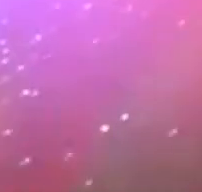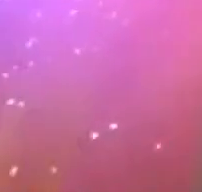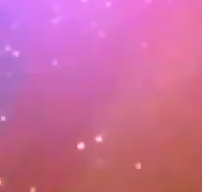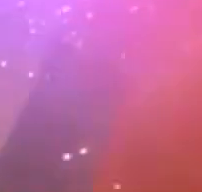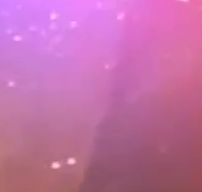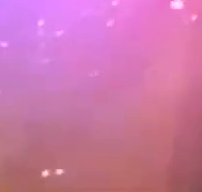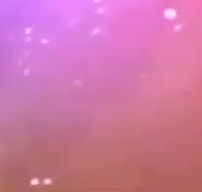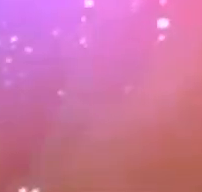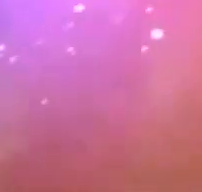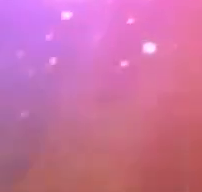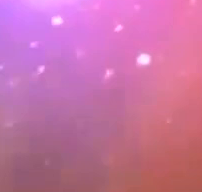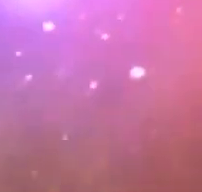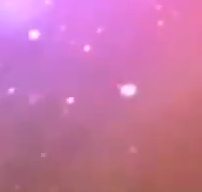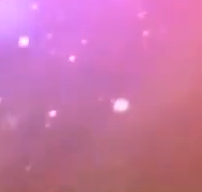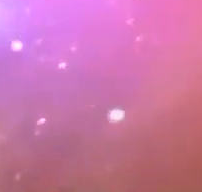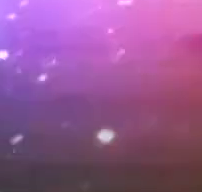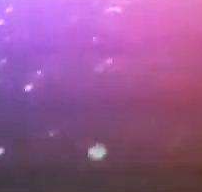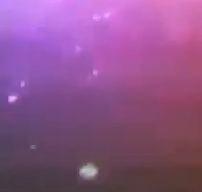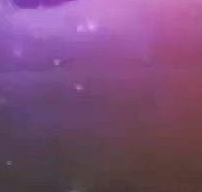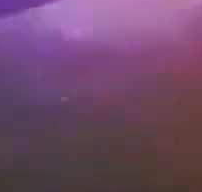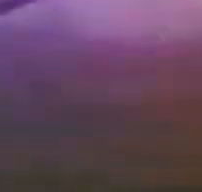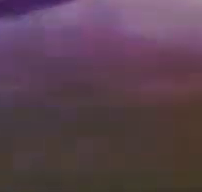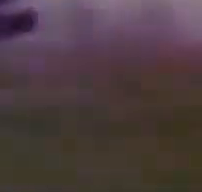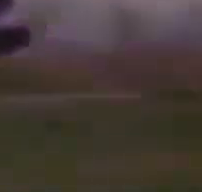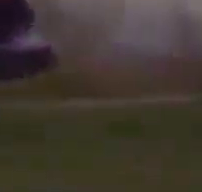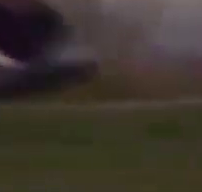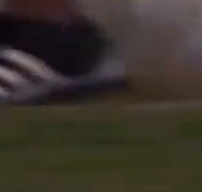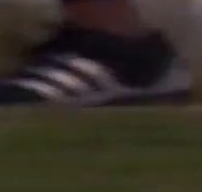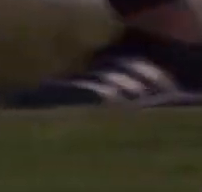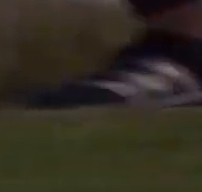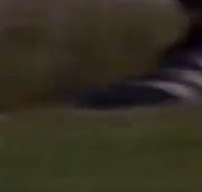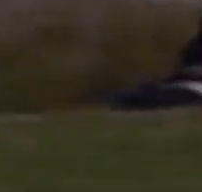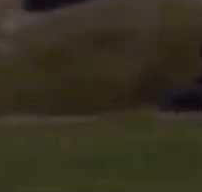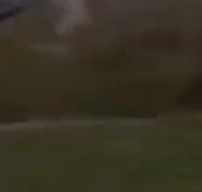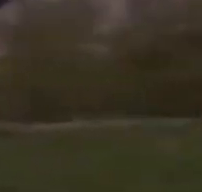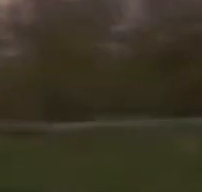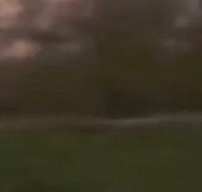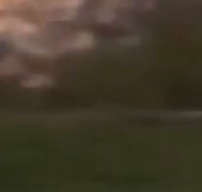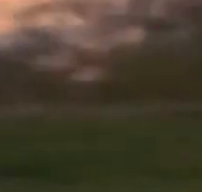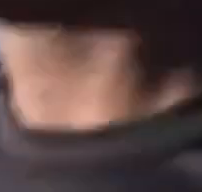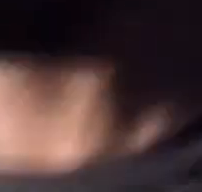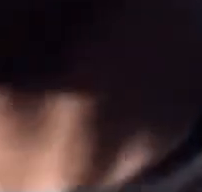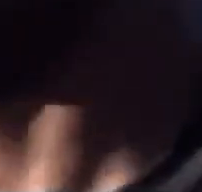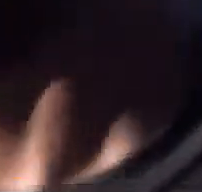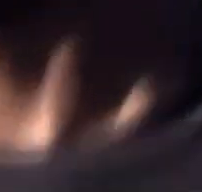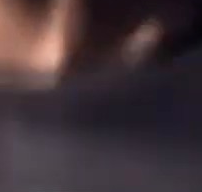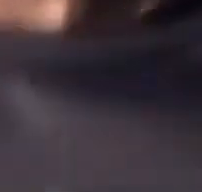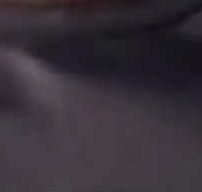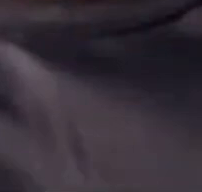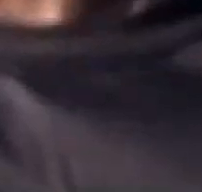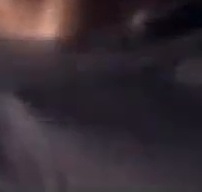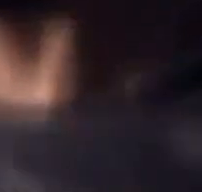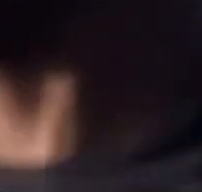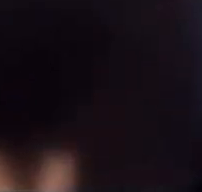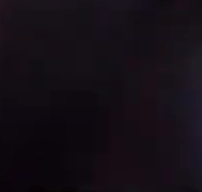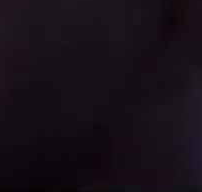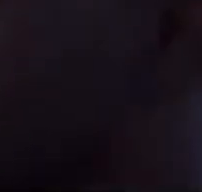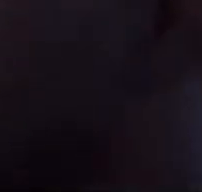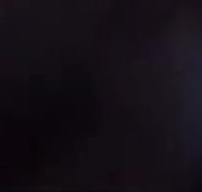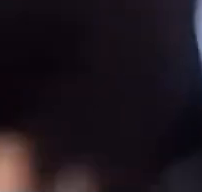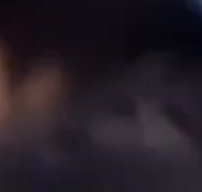Las drogas te alejan de lo que puedes llegar a ser y del camino que te queda por recorrer. Di no a las drogas.